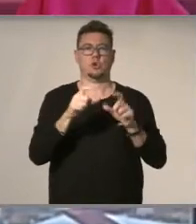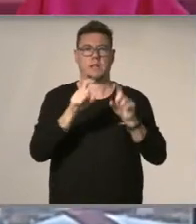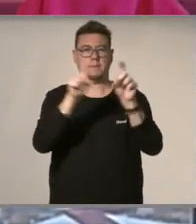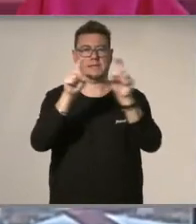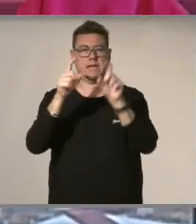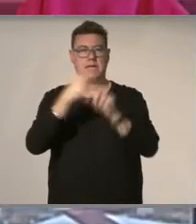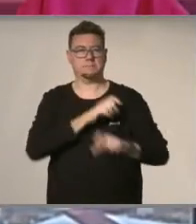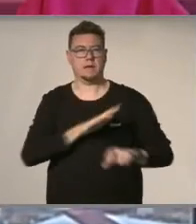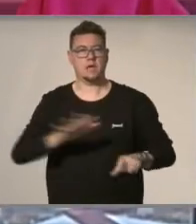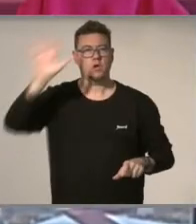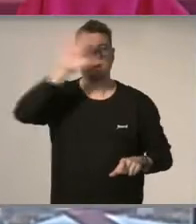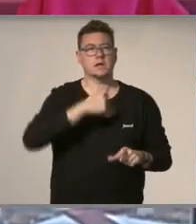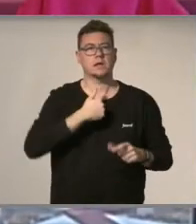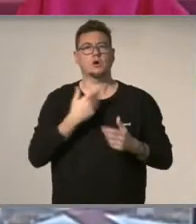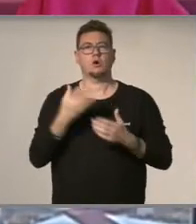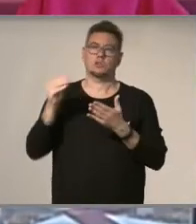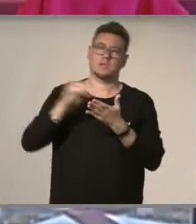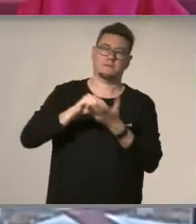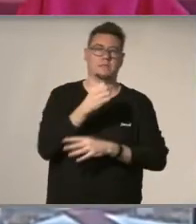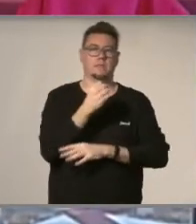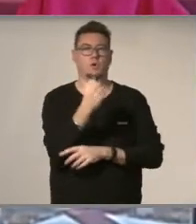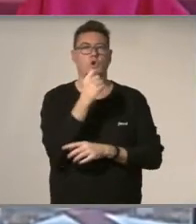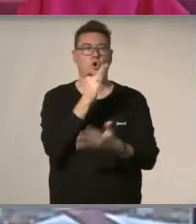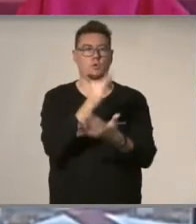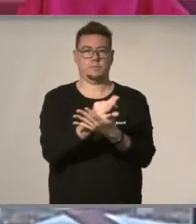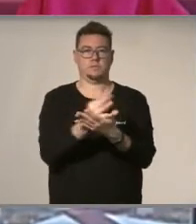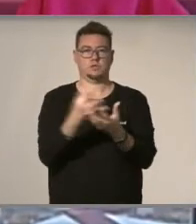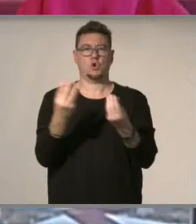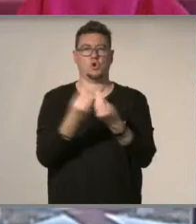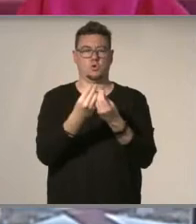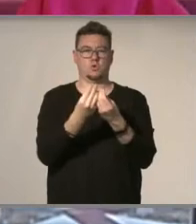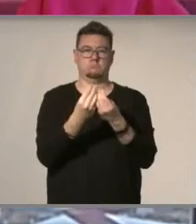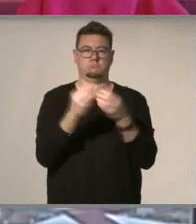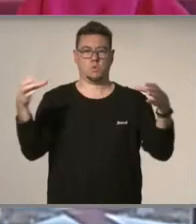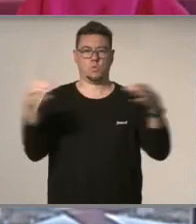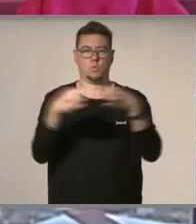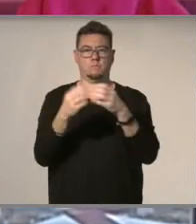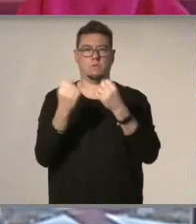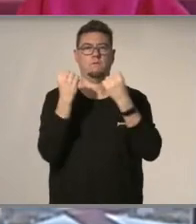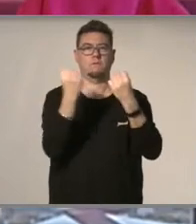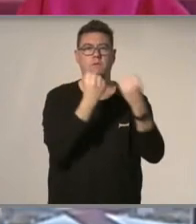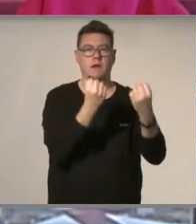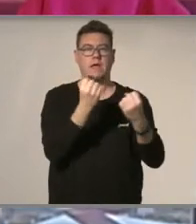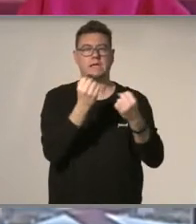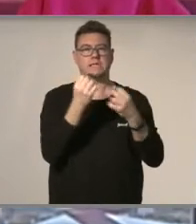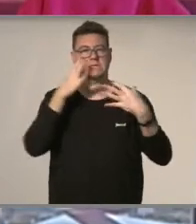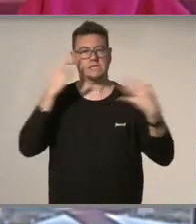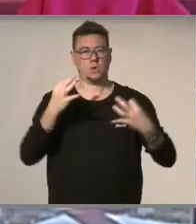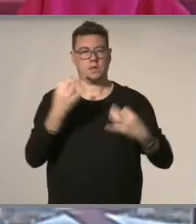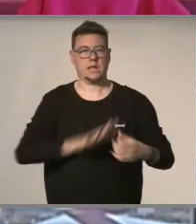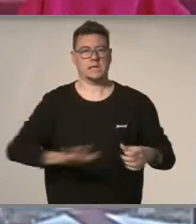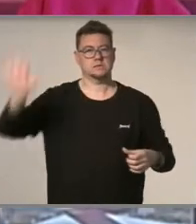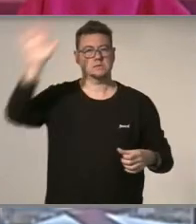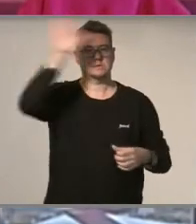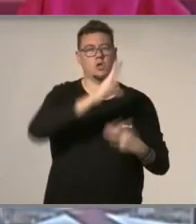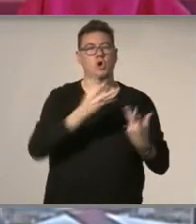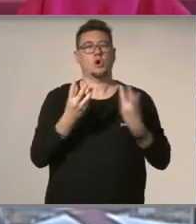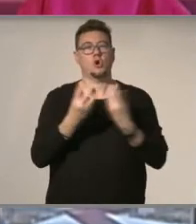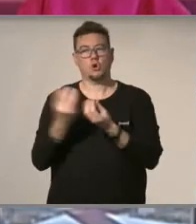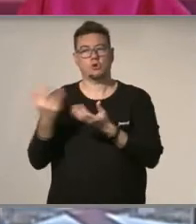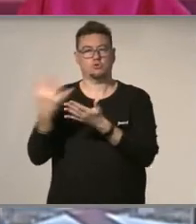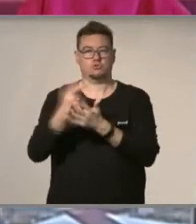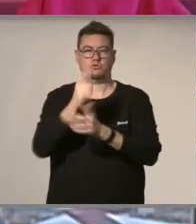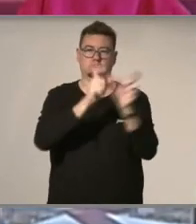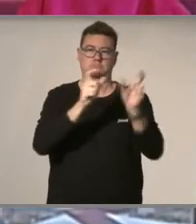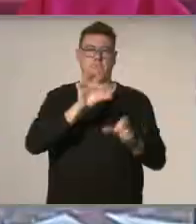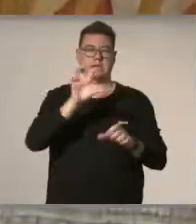volver a manifestar nuestro apoyo y compromiso con nuestros cuerpos y fuerzas de seguridad del Estado, así como con todas las instituciones de este gran